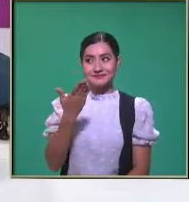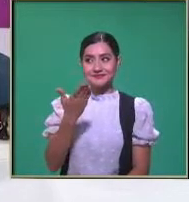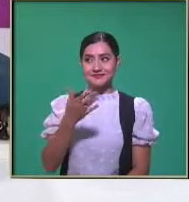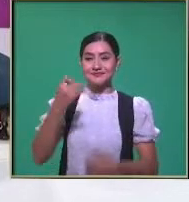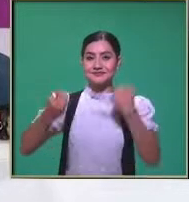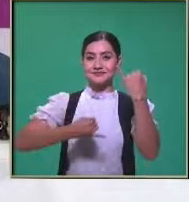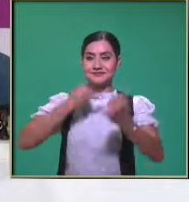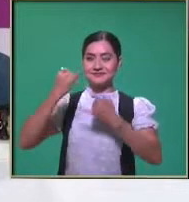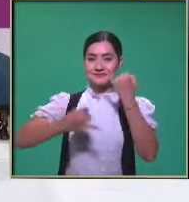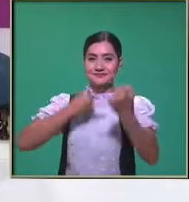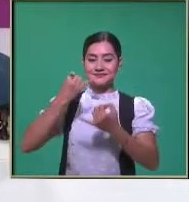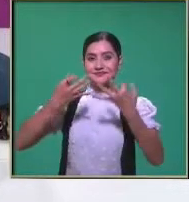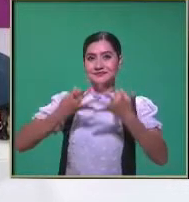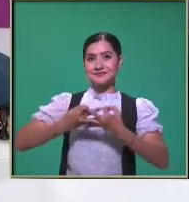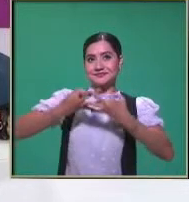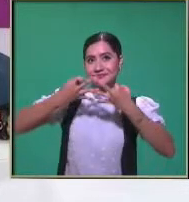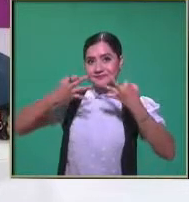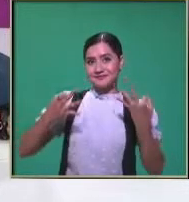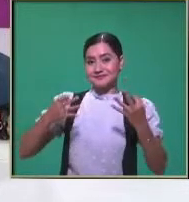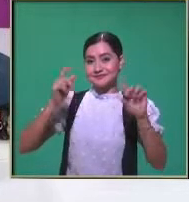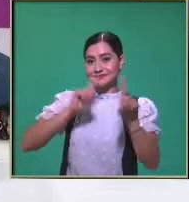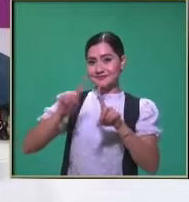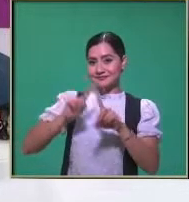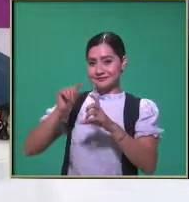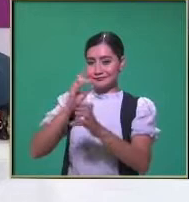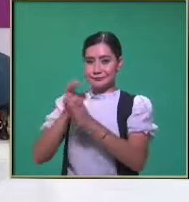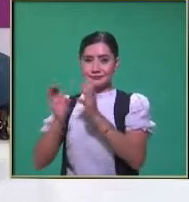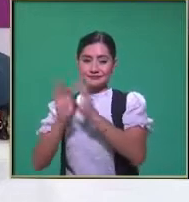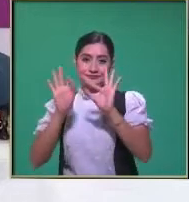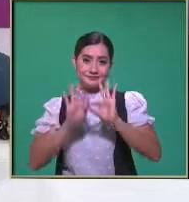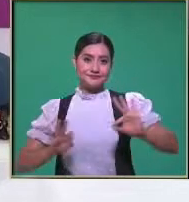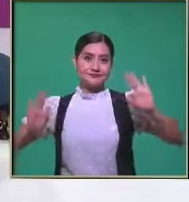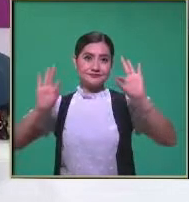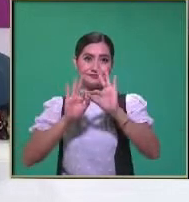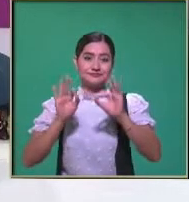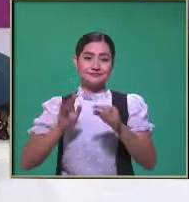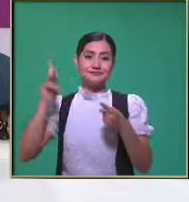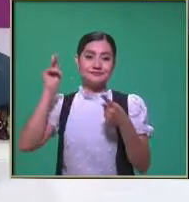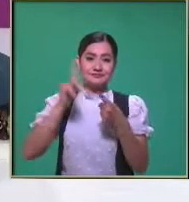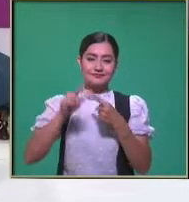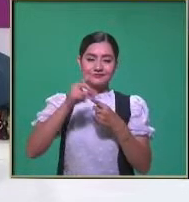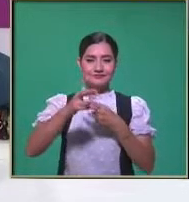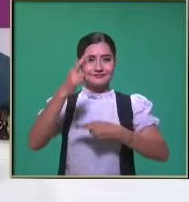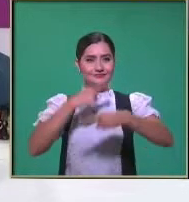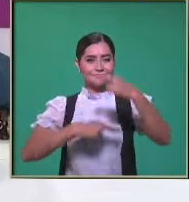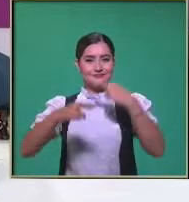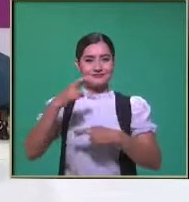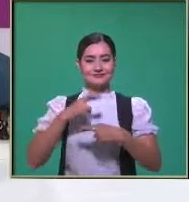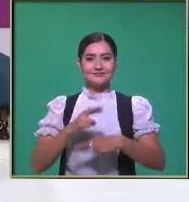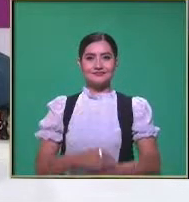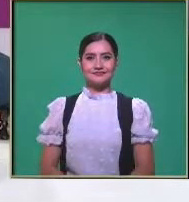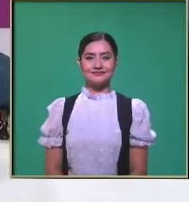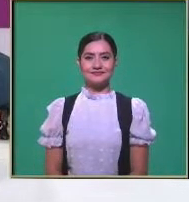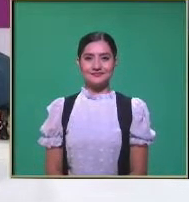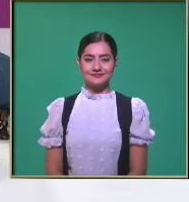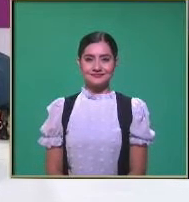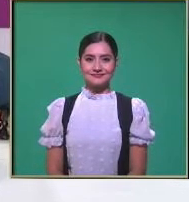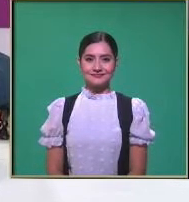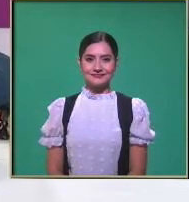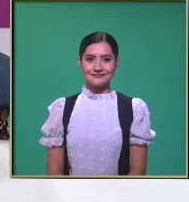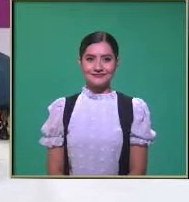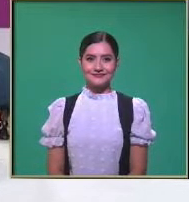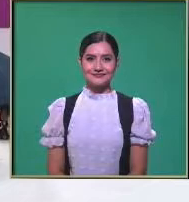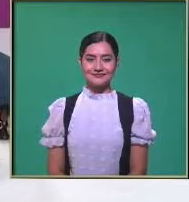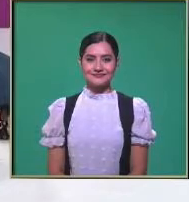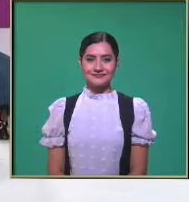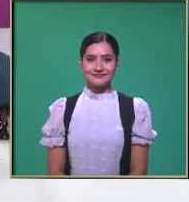jueguen con la tierra y con los elementos naturales. Ahorita vamos primero a una pausa para después seguir con nuestras